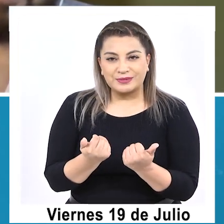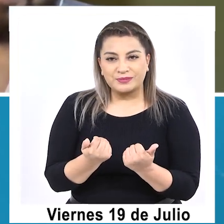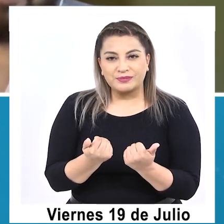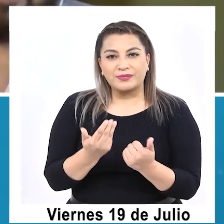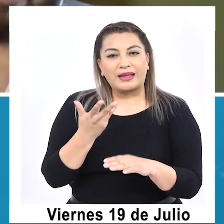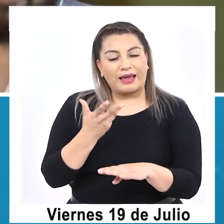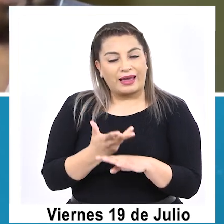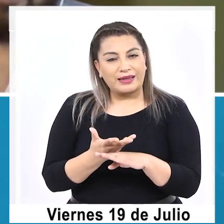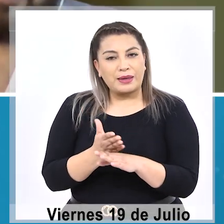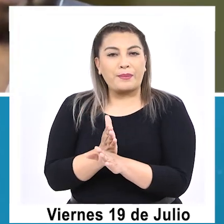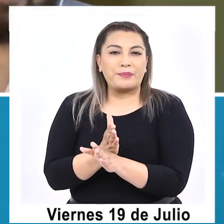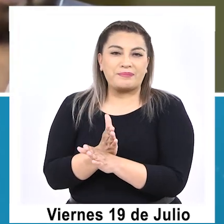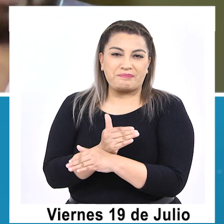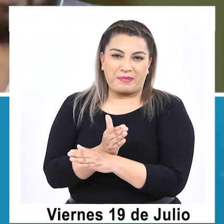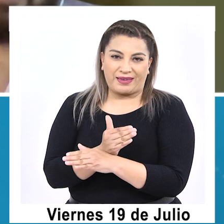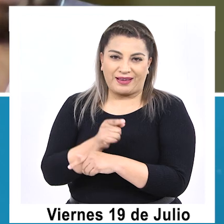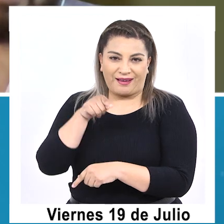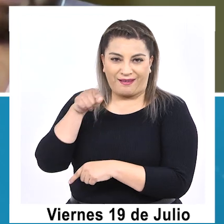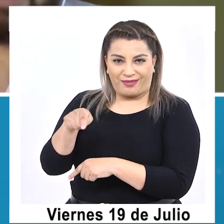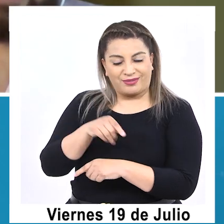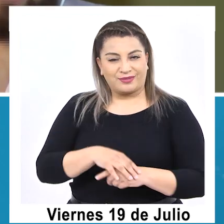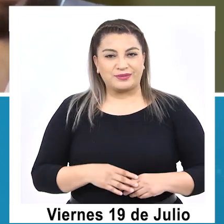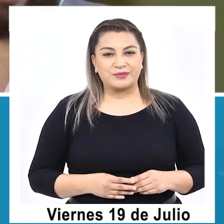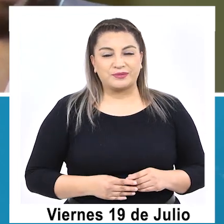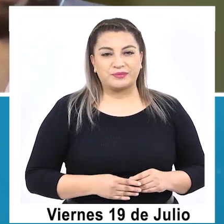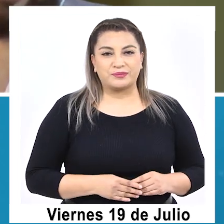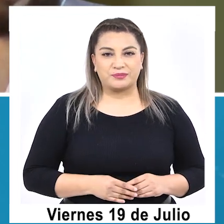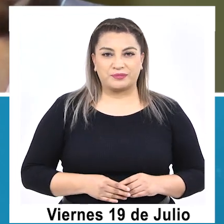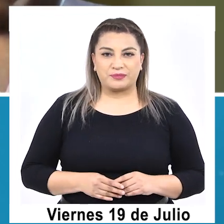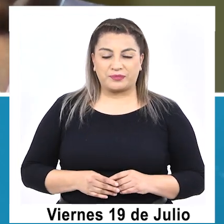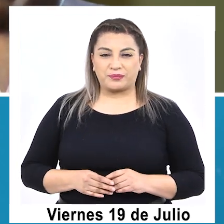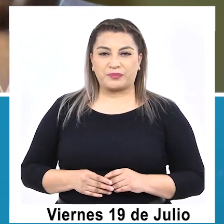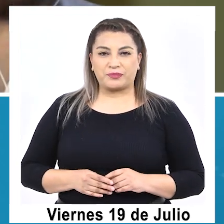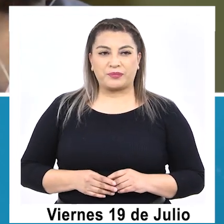están en ese tipo de alimentos, como O los sea,